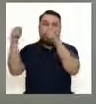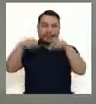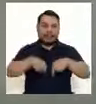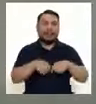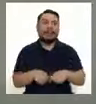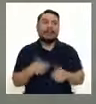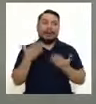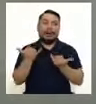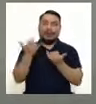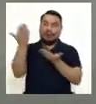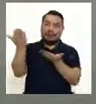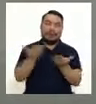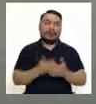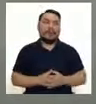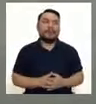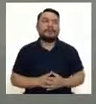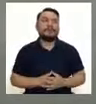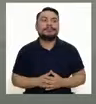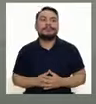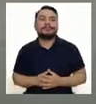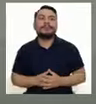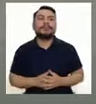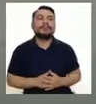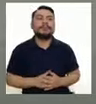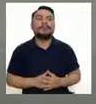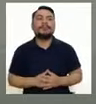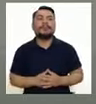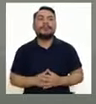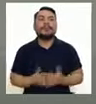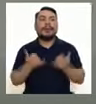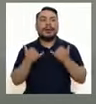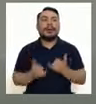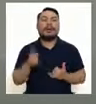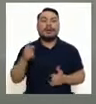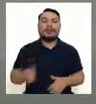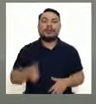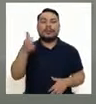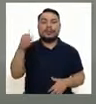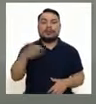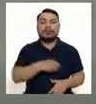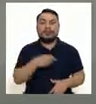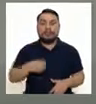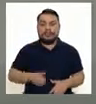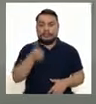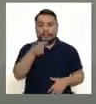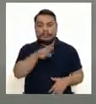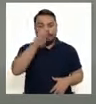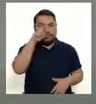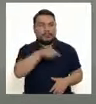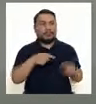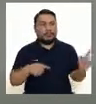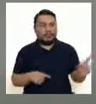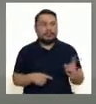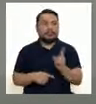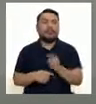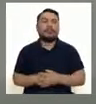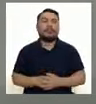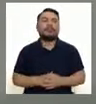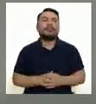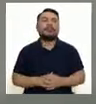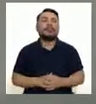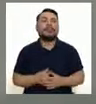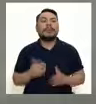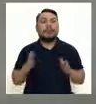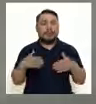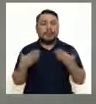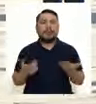Asia-Pacífico. Está entonces el jefe del gabinete ministerial acercándose al pie de la escalinata